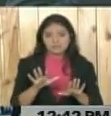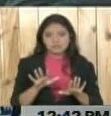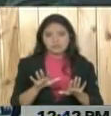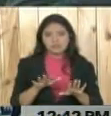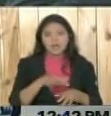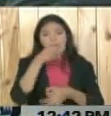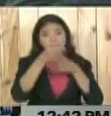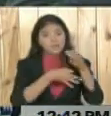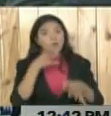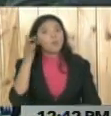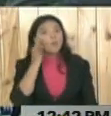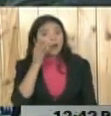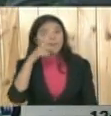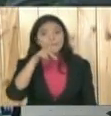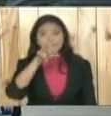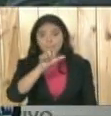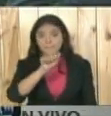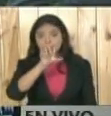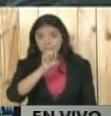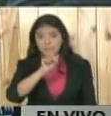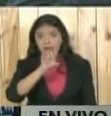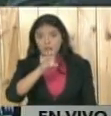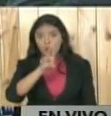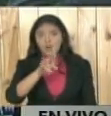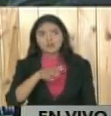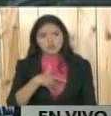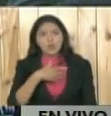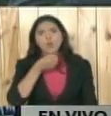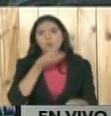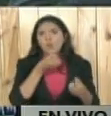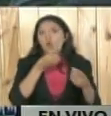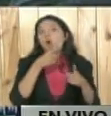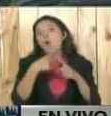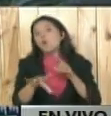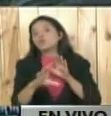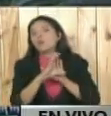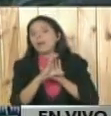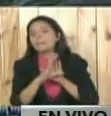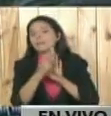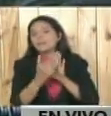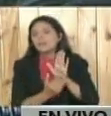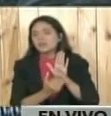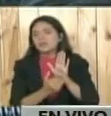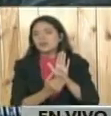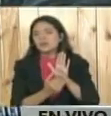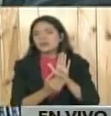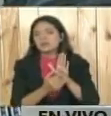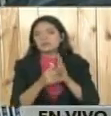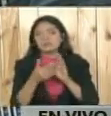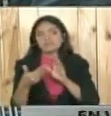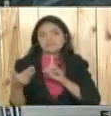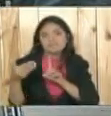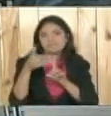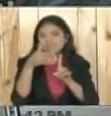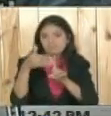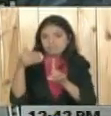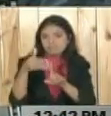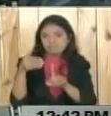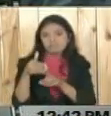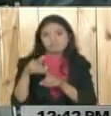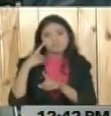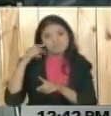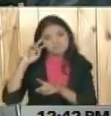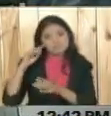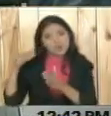Pascualina de mi parte que ajá, yo le puedo hablar bastante para otro capítulo, que es ¿cómo no? Persecución y boicot